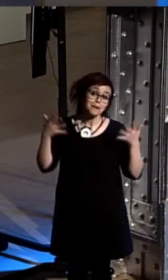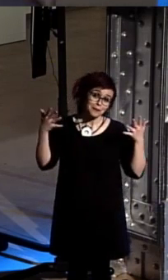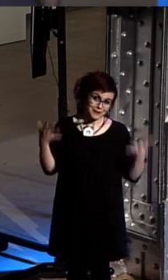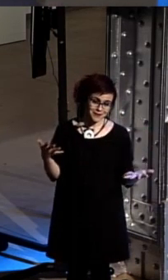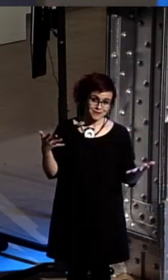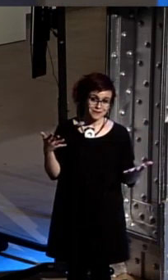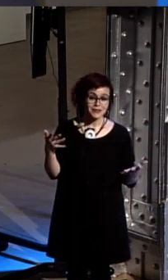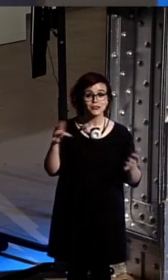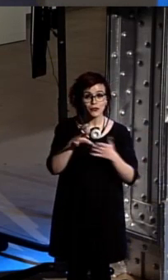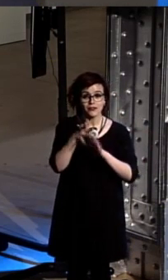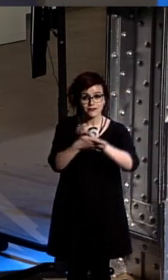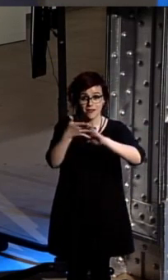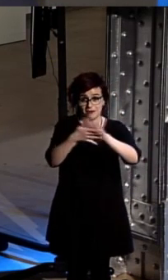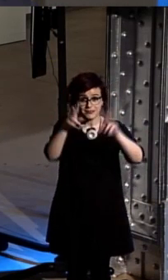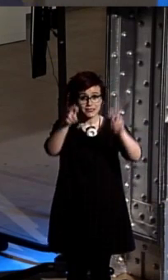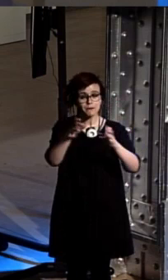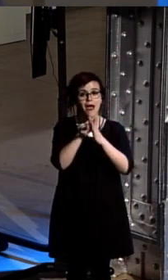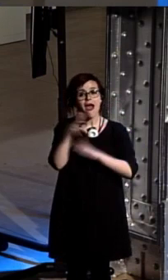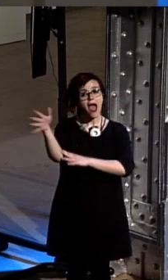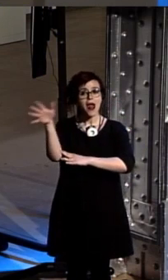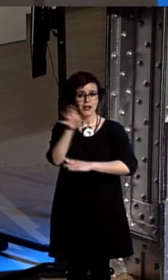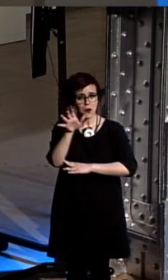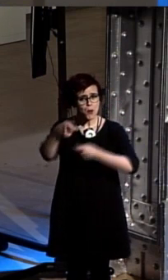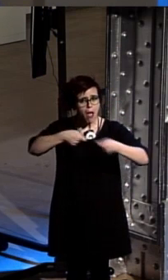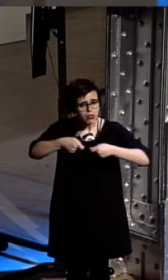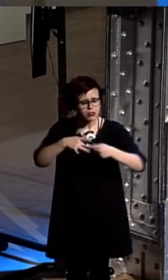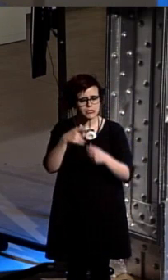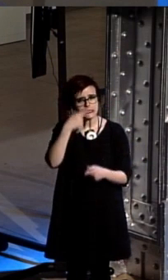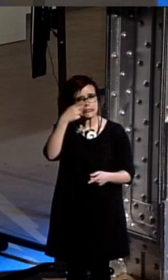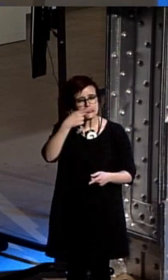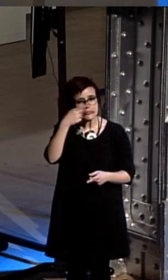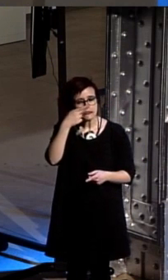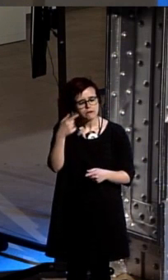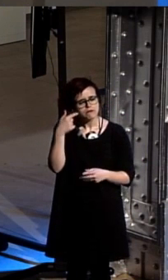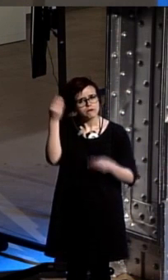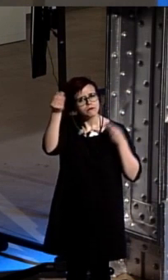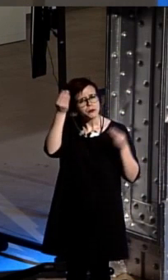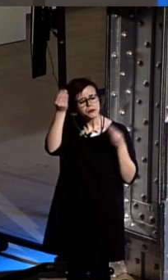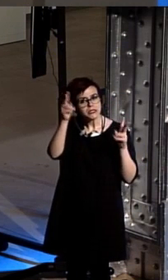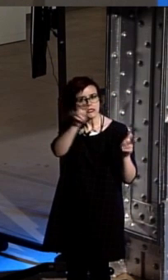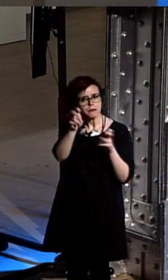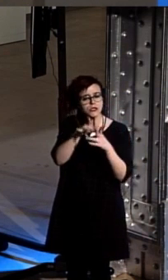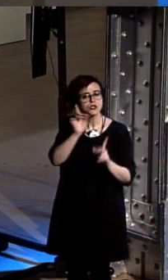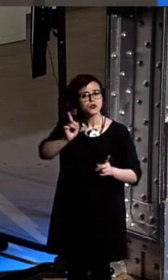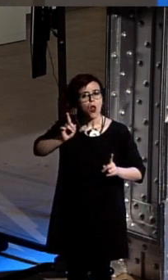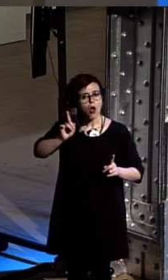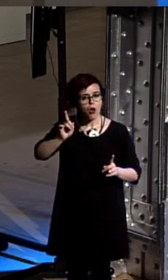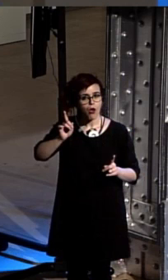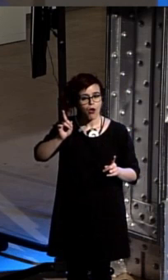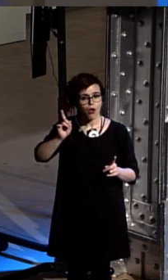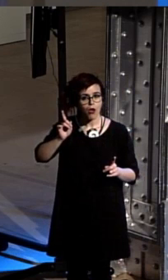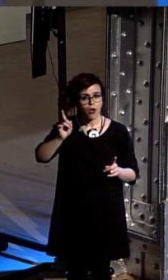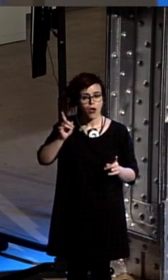Bueno, pues cuando me metí a escribir sobre el neuromarketing, cada vez me intrigaba un poquito más otras cosas que no tenían solo que ver